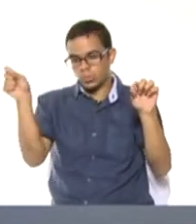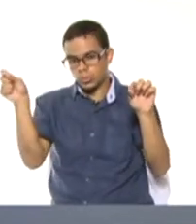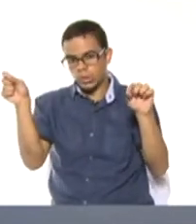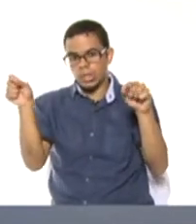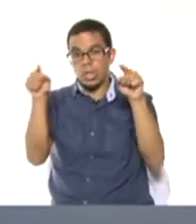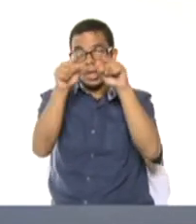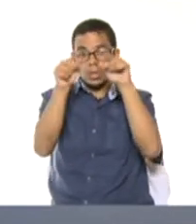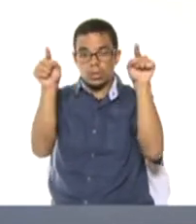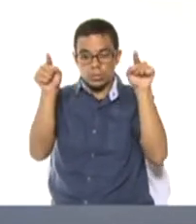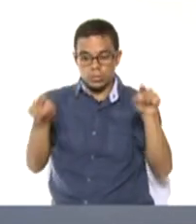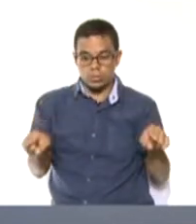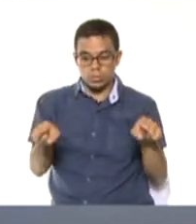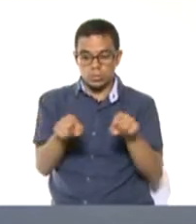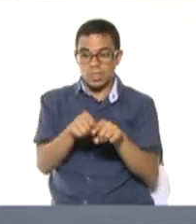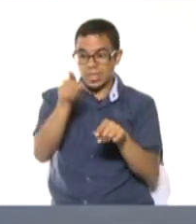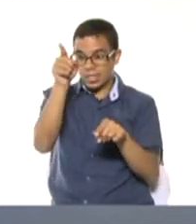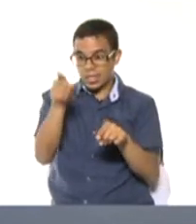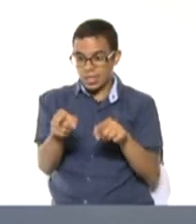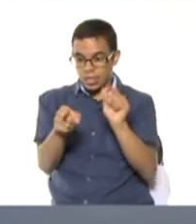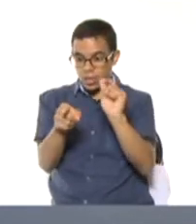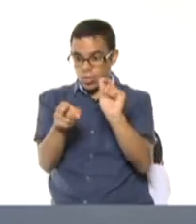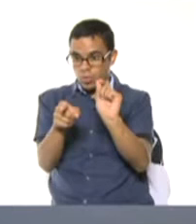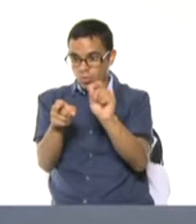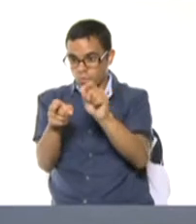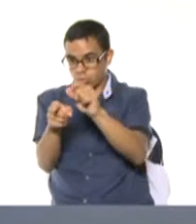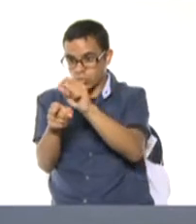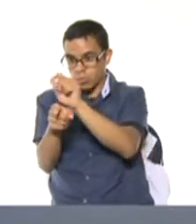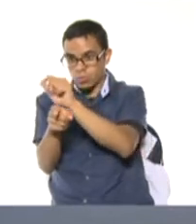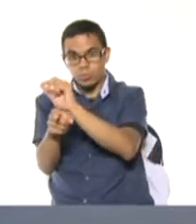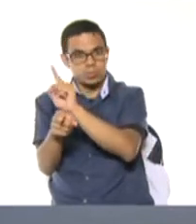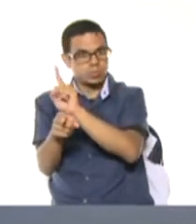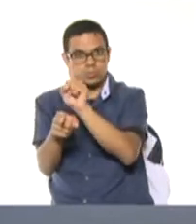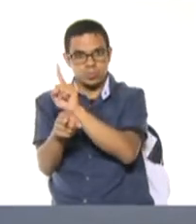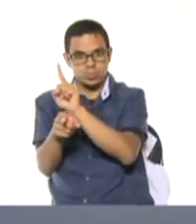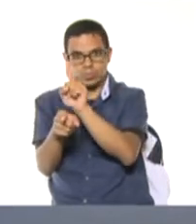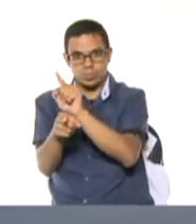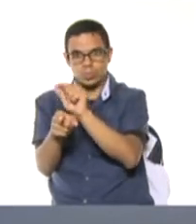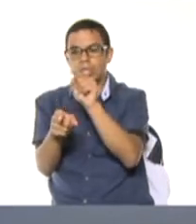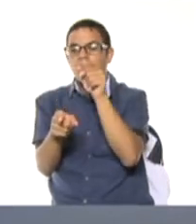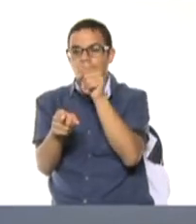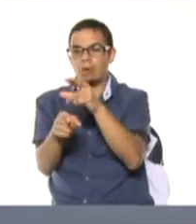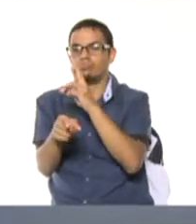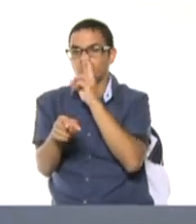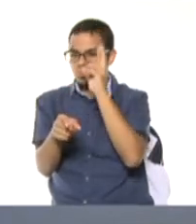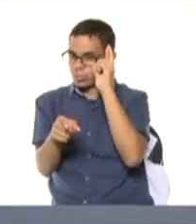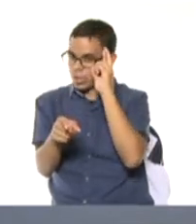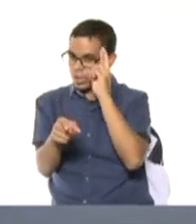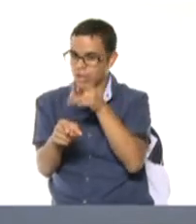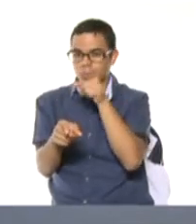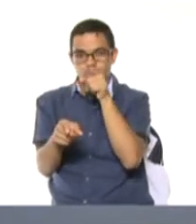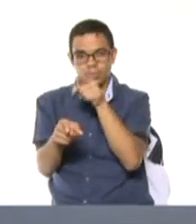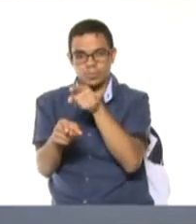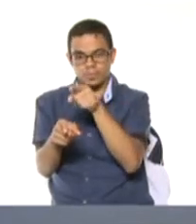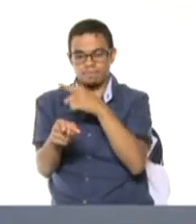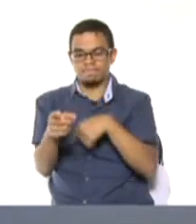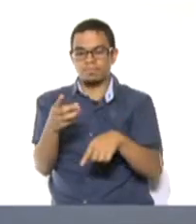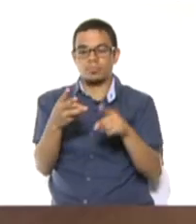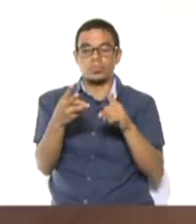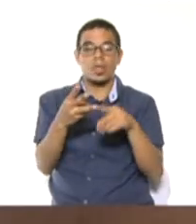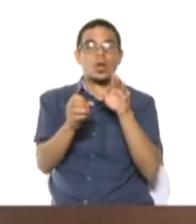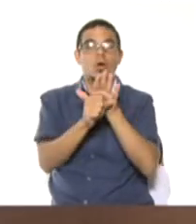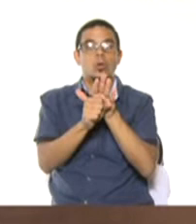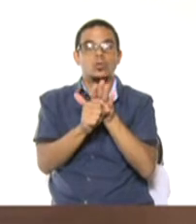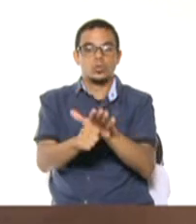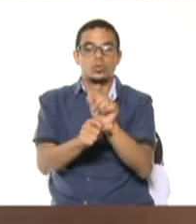margen, la ortografía y nuestro gran uso de signos de puntuación.